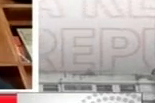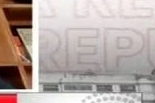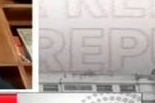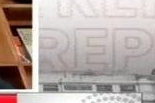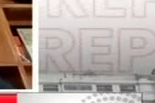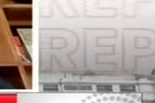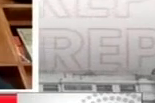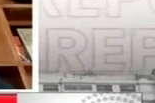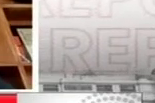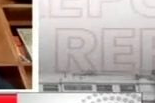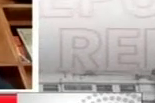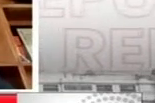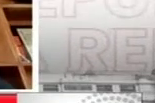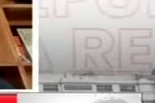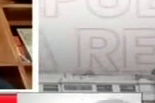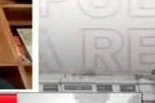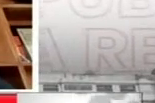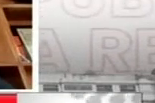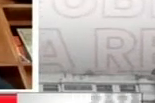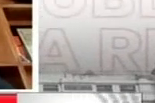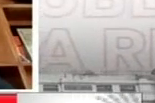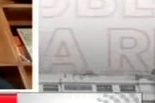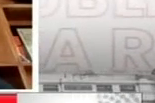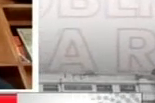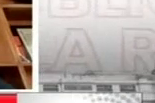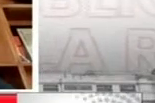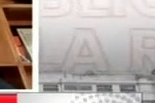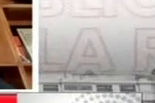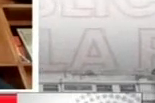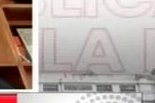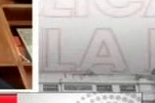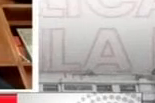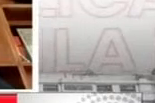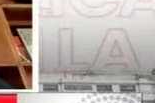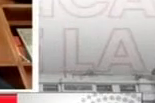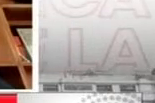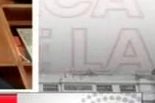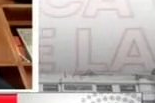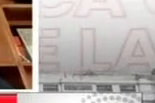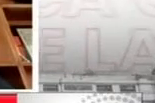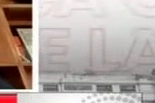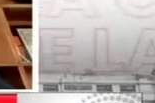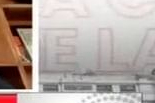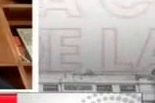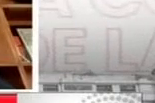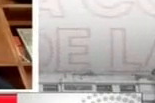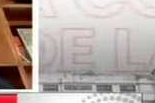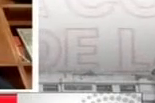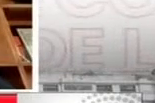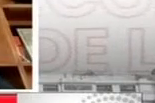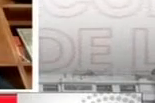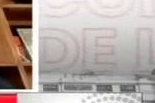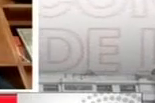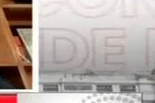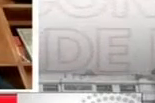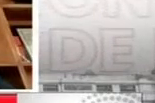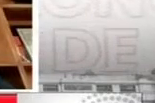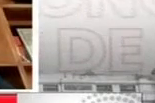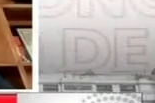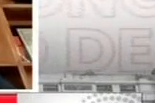está soportada por unos cuantos. Hay un gran tema para poder